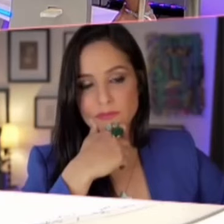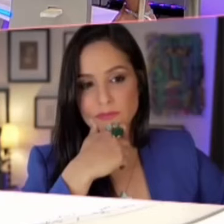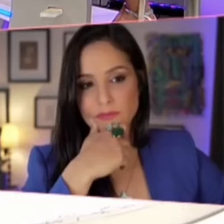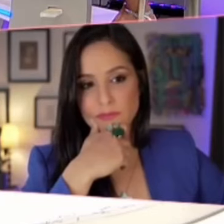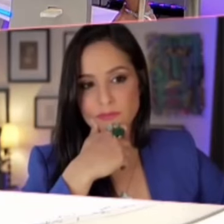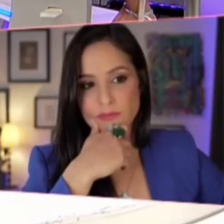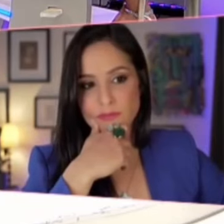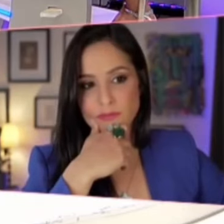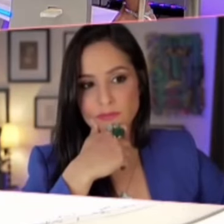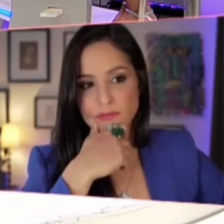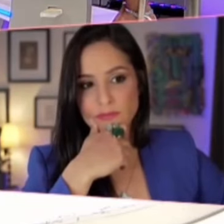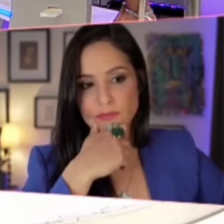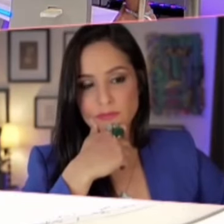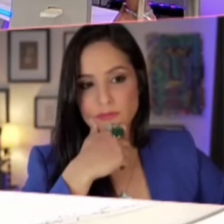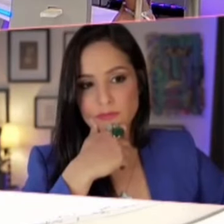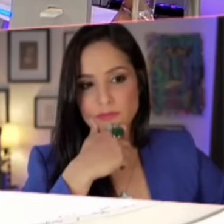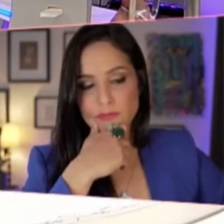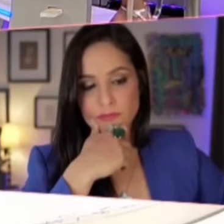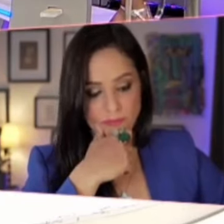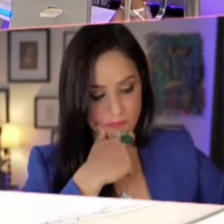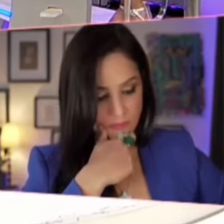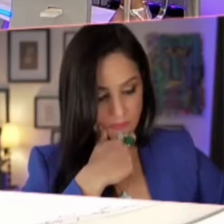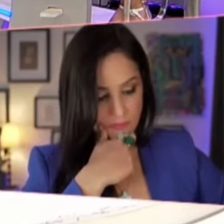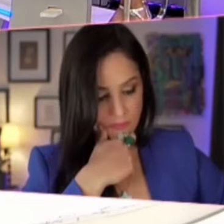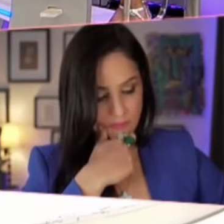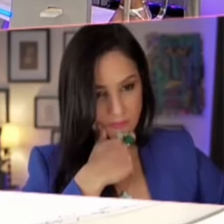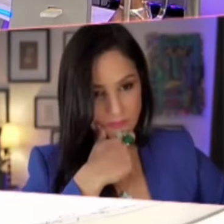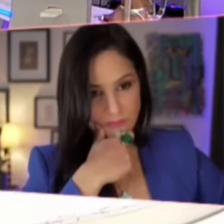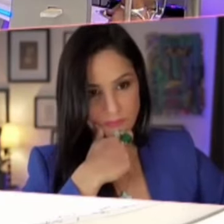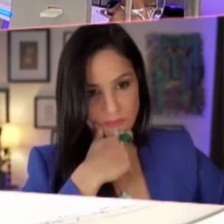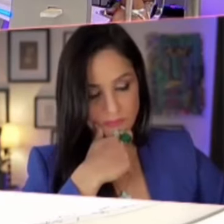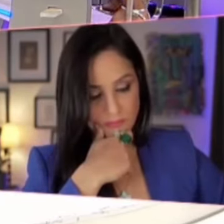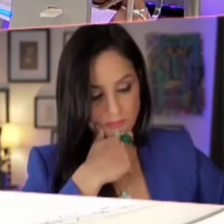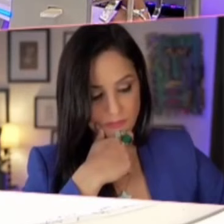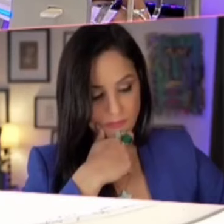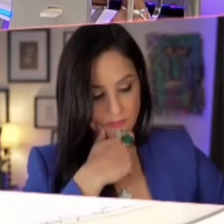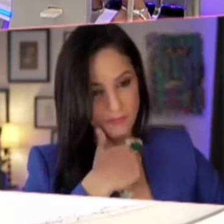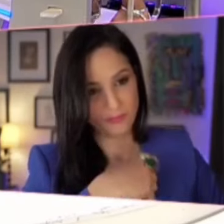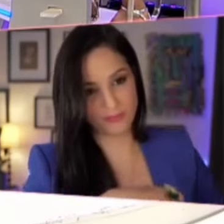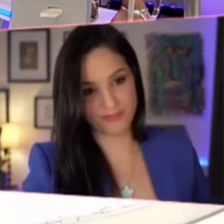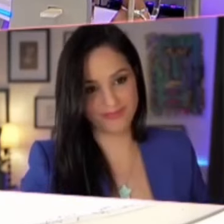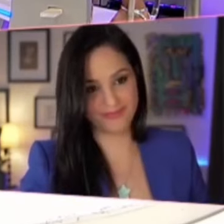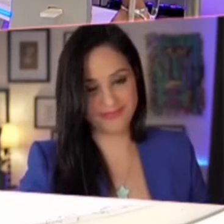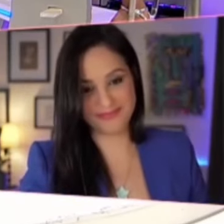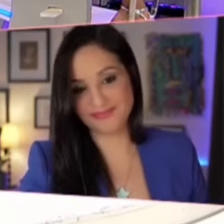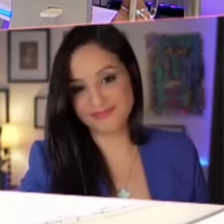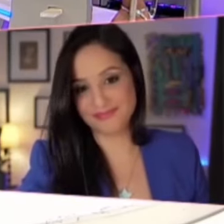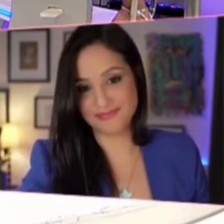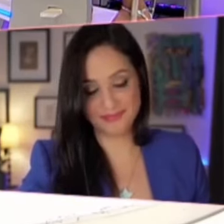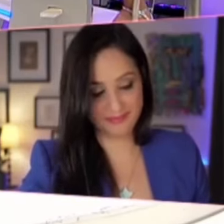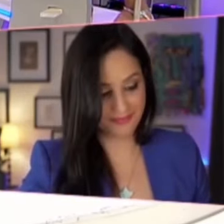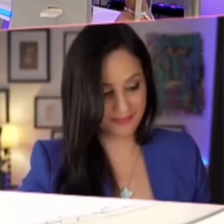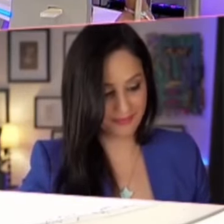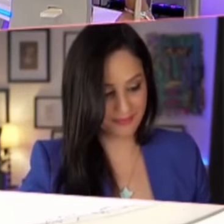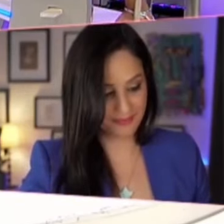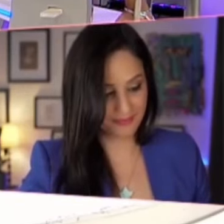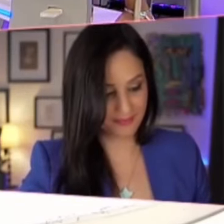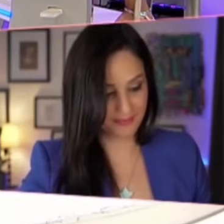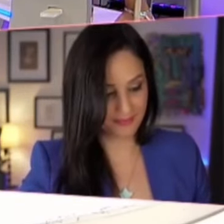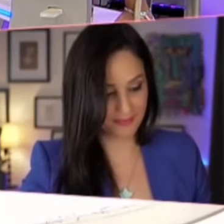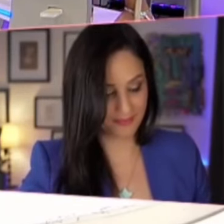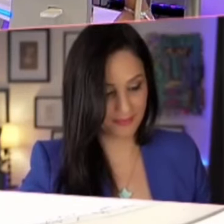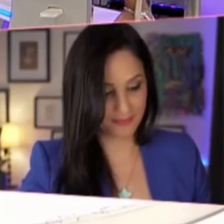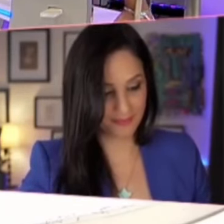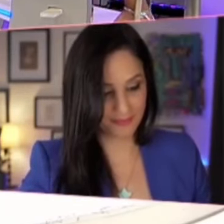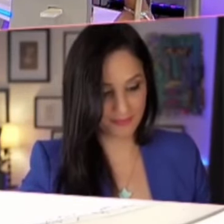eso. Aquí dice, Annie, que whatever, pero qué complicado comentó. Muy malas medidas, algún loco fue que las propuso en María Cera.